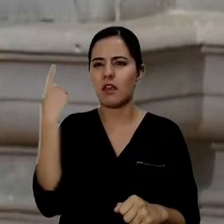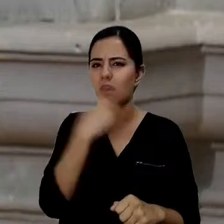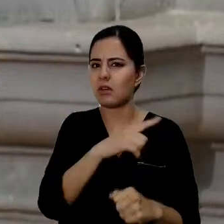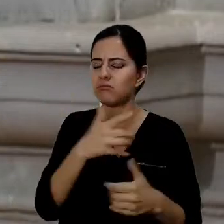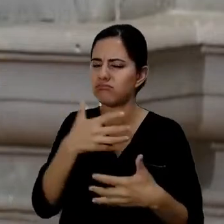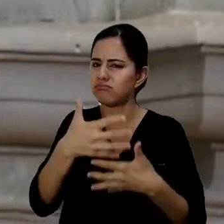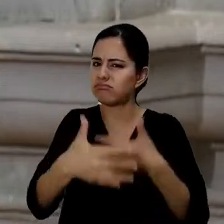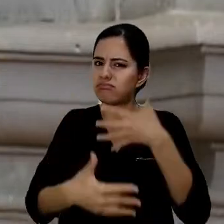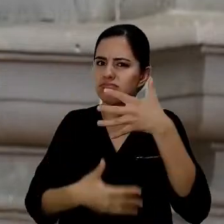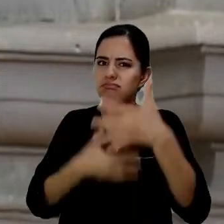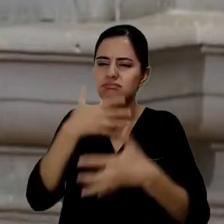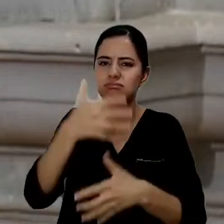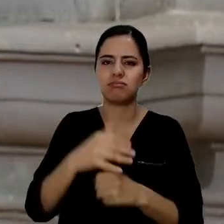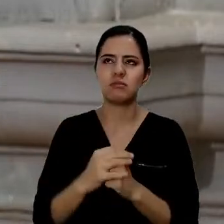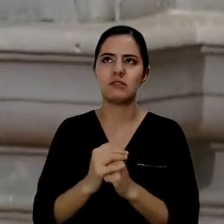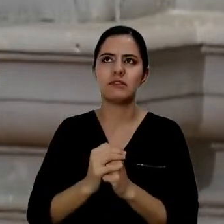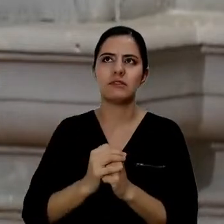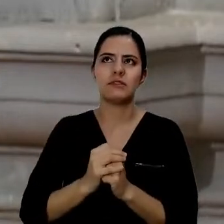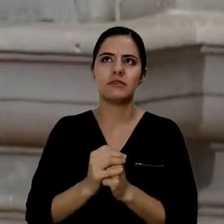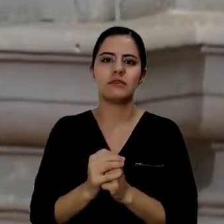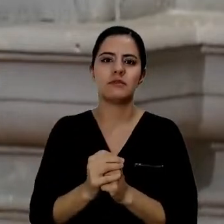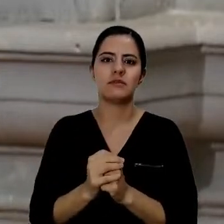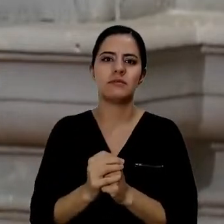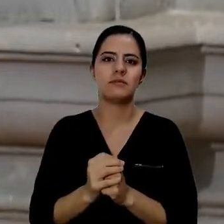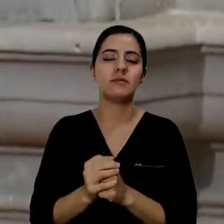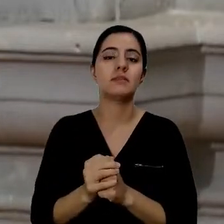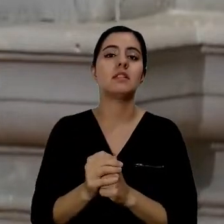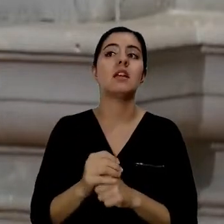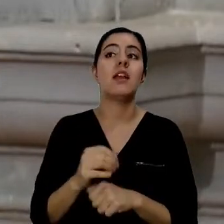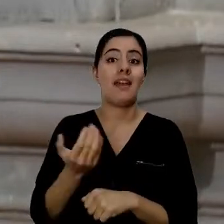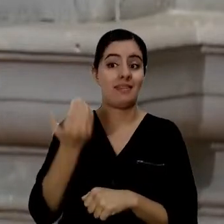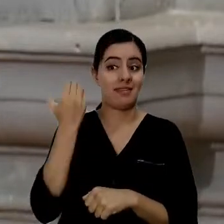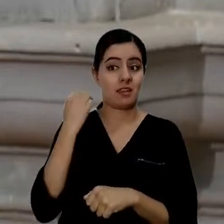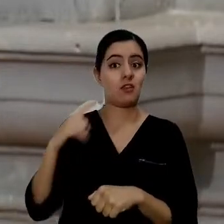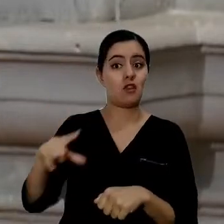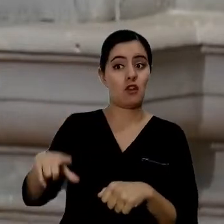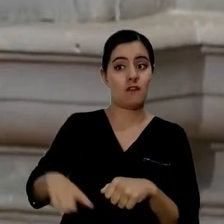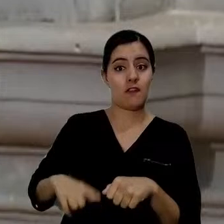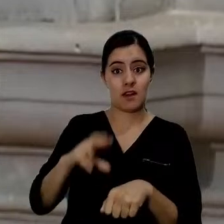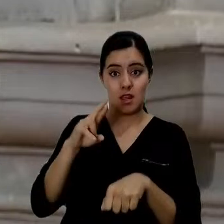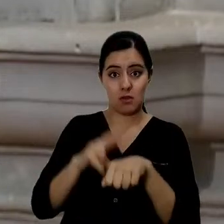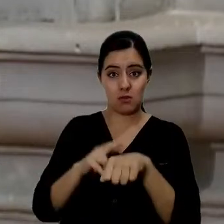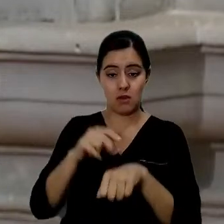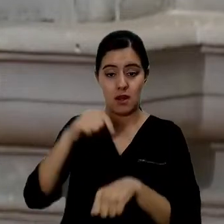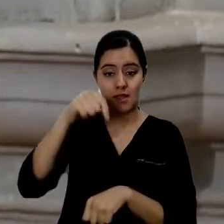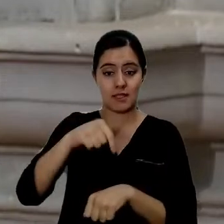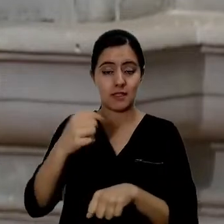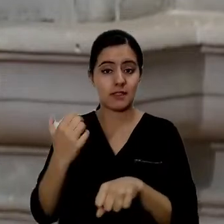Y en ese momento, quien era gobernador aquí en el Estado de México,